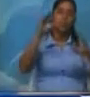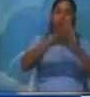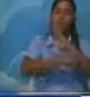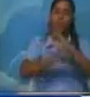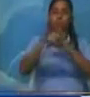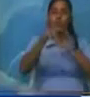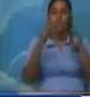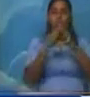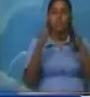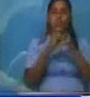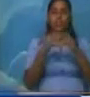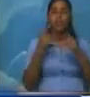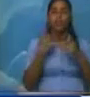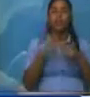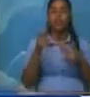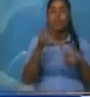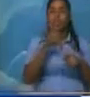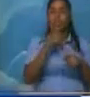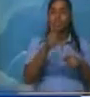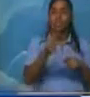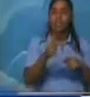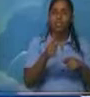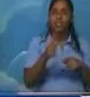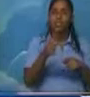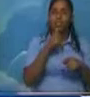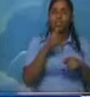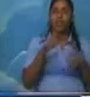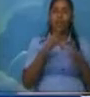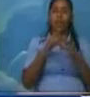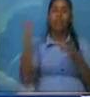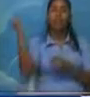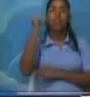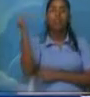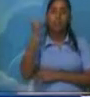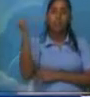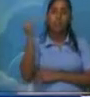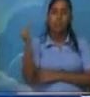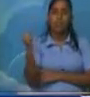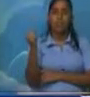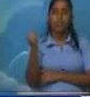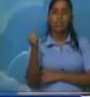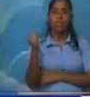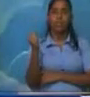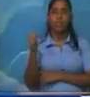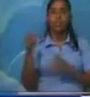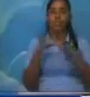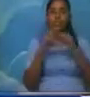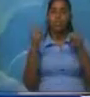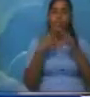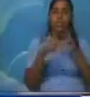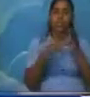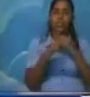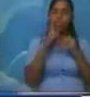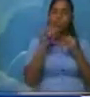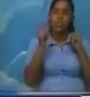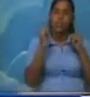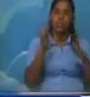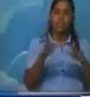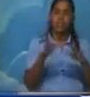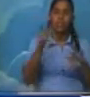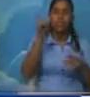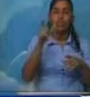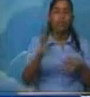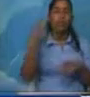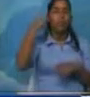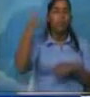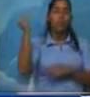cuando la hag pero a quién hermano puerta a los desobedientes todas esas maldiciones son para